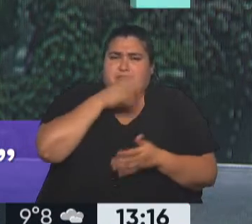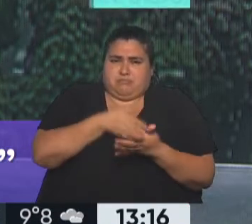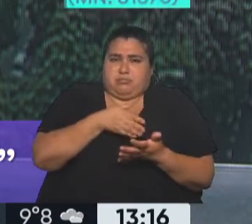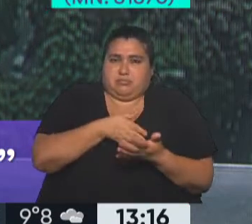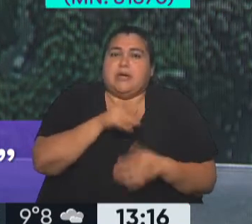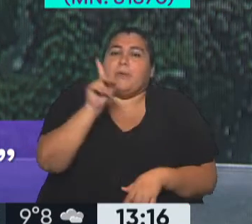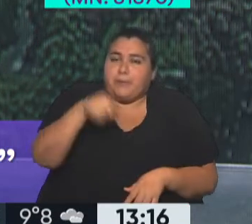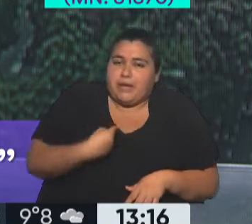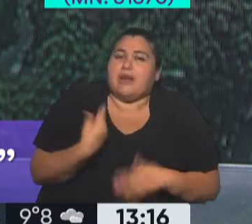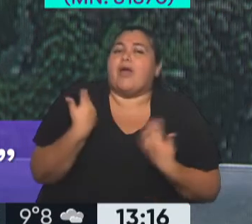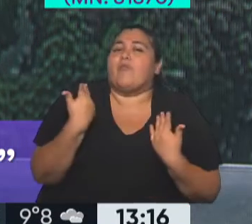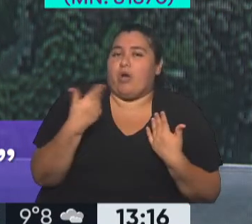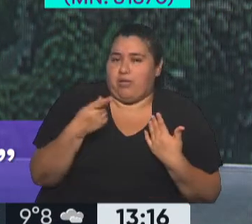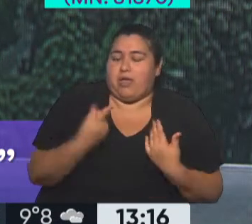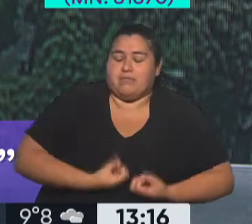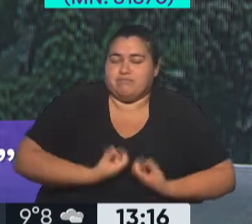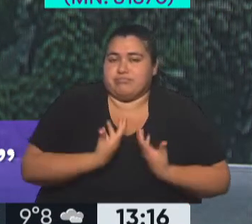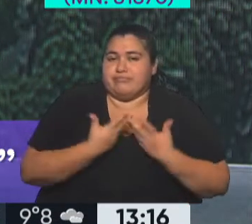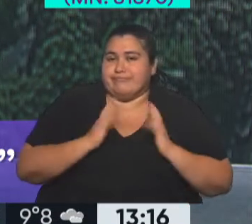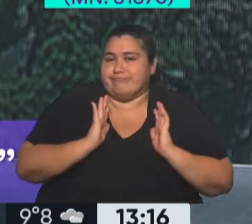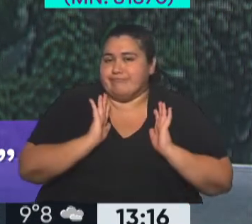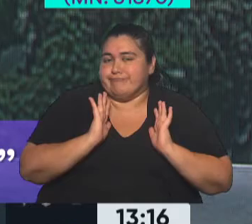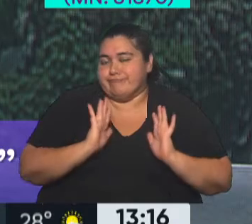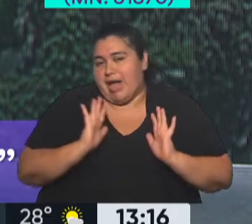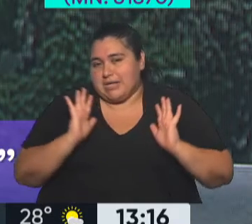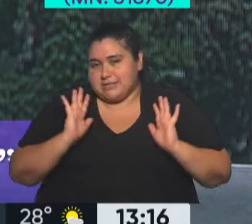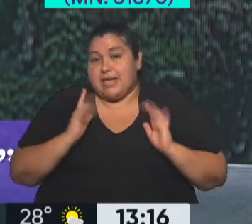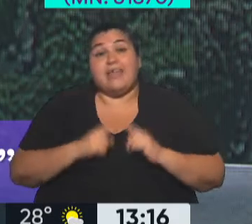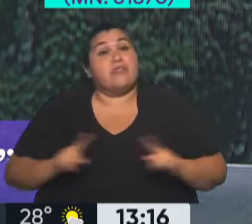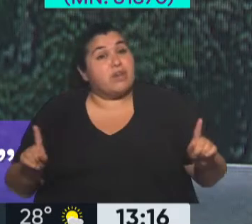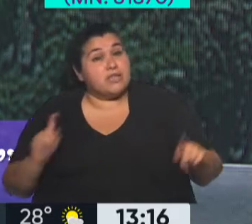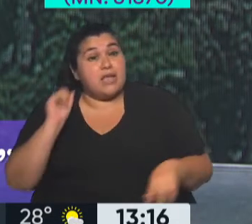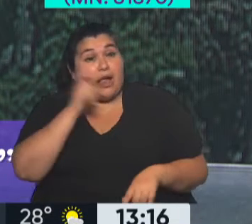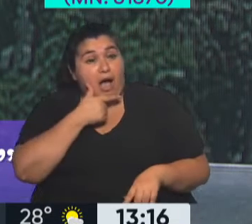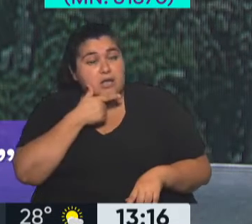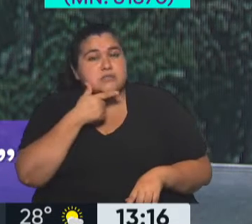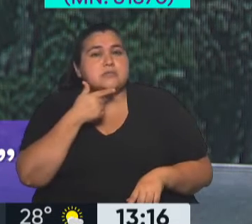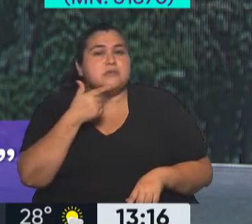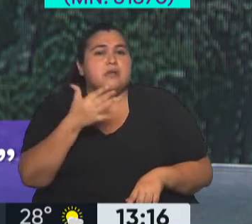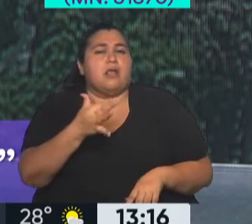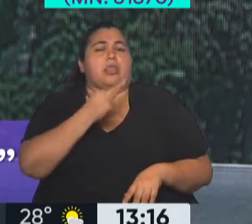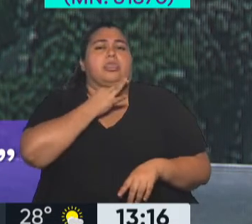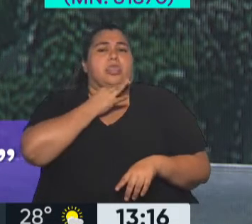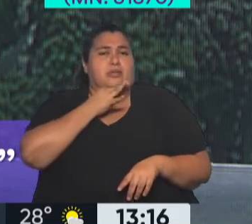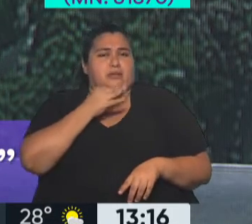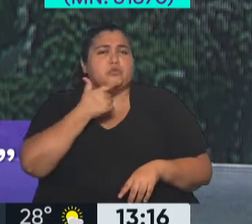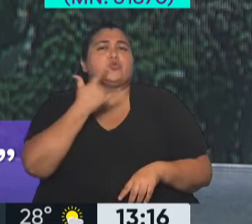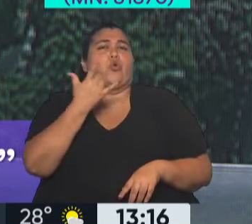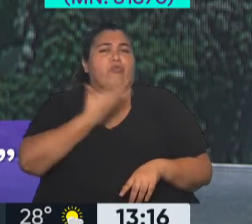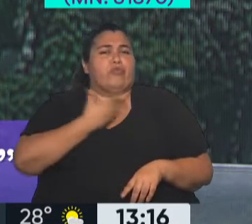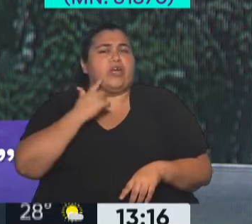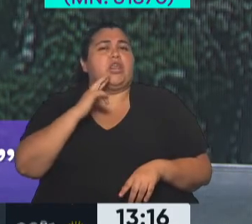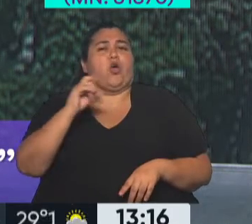una capacidad de reacción. Es distinto a un gas que sí produce intoxicación, Claro, como pudiera ser el sulfídrico o